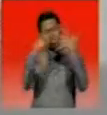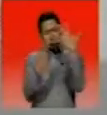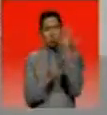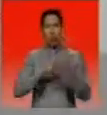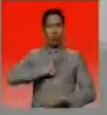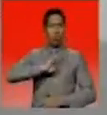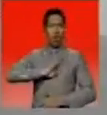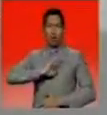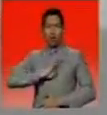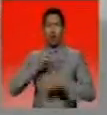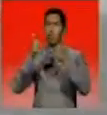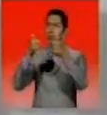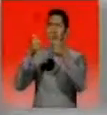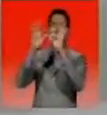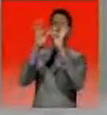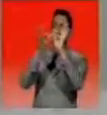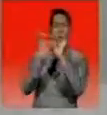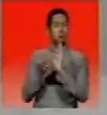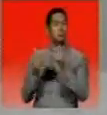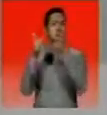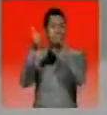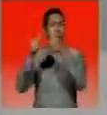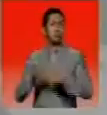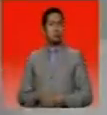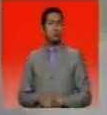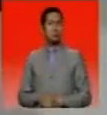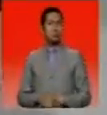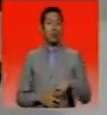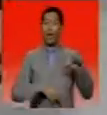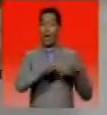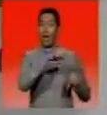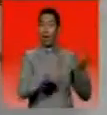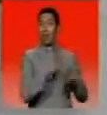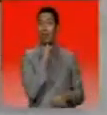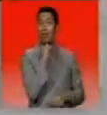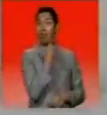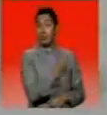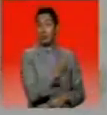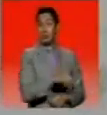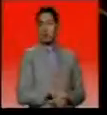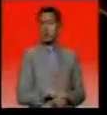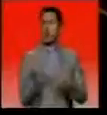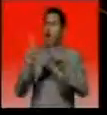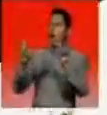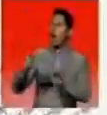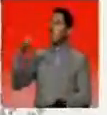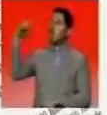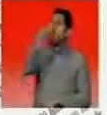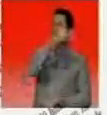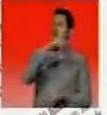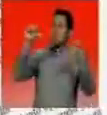por el manual de mantenimiento. Rechazan cualquier intento por manipular o